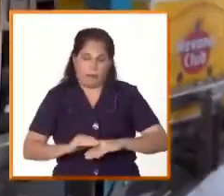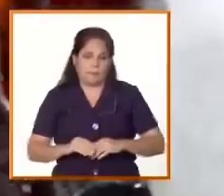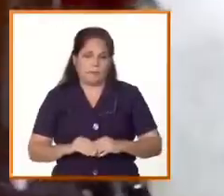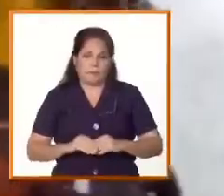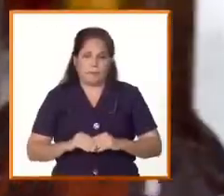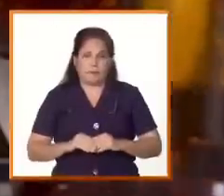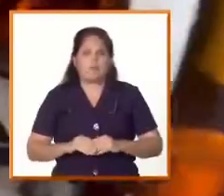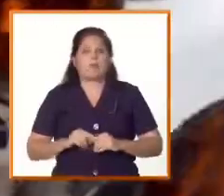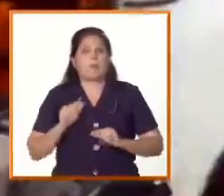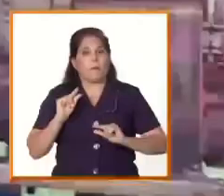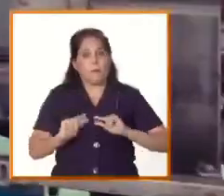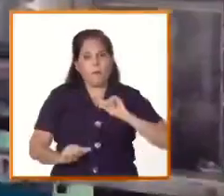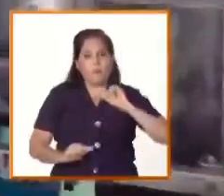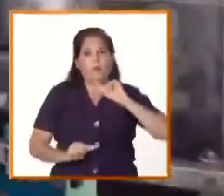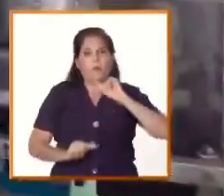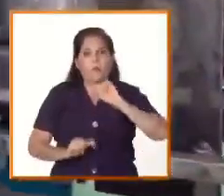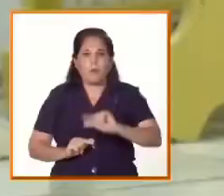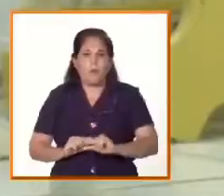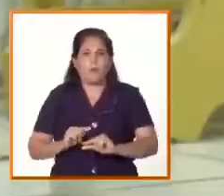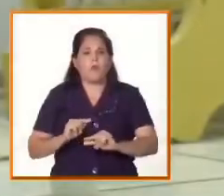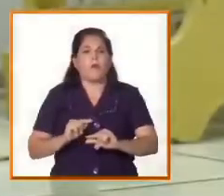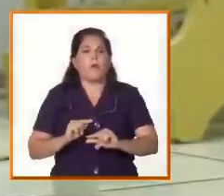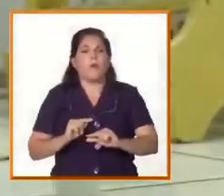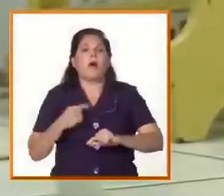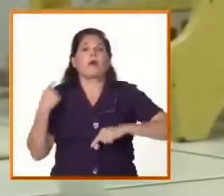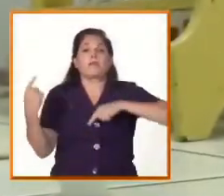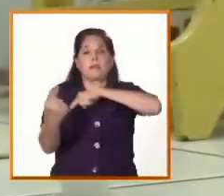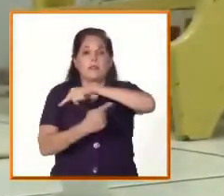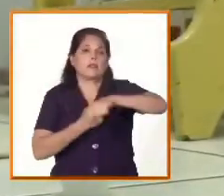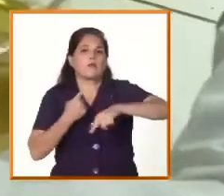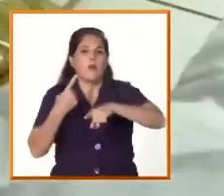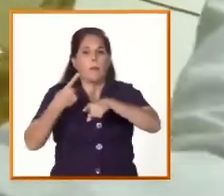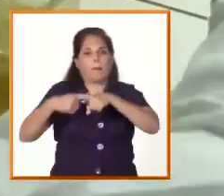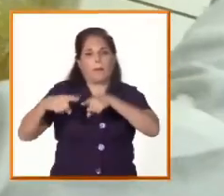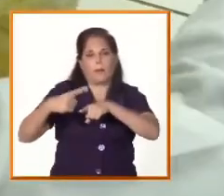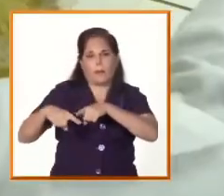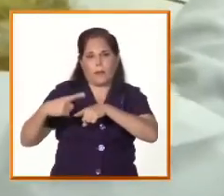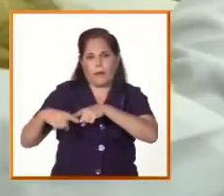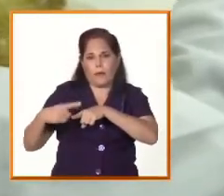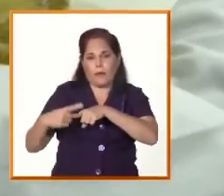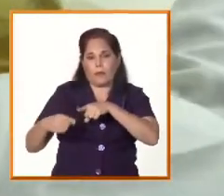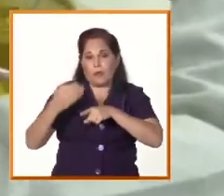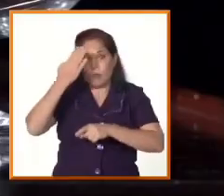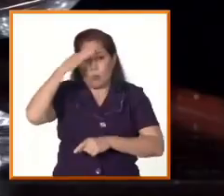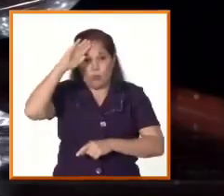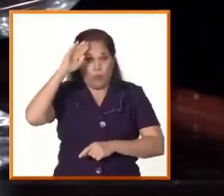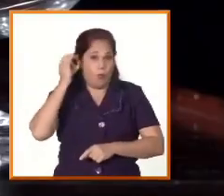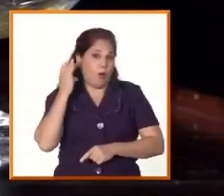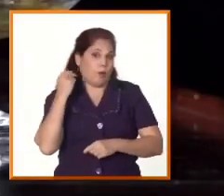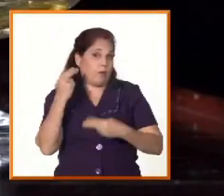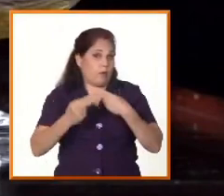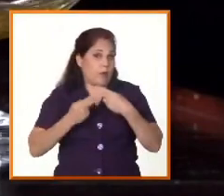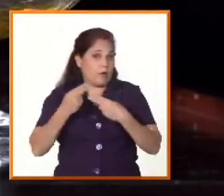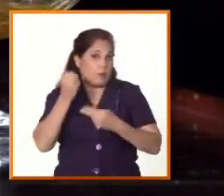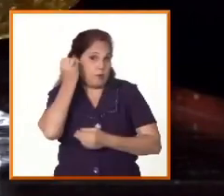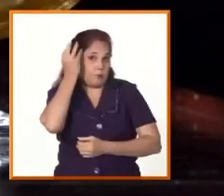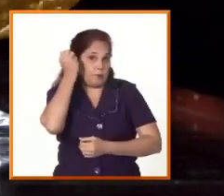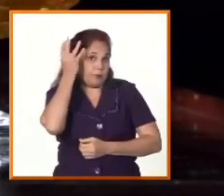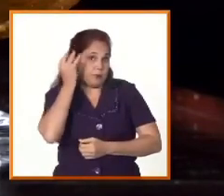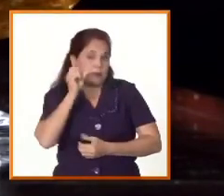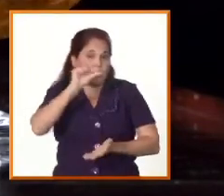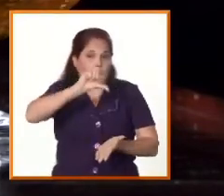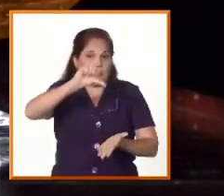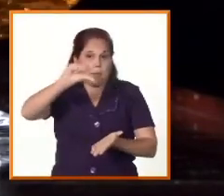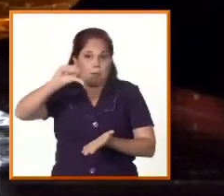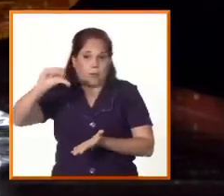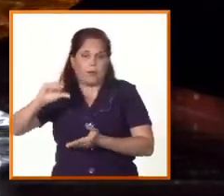y empezó a circular un producto que fue desarrollado que se